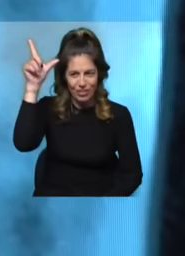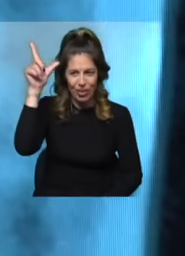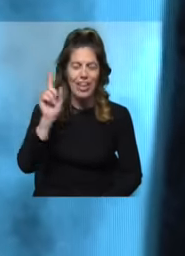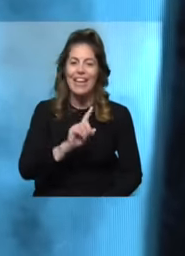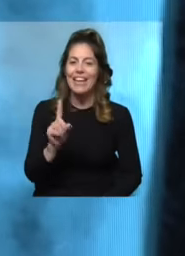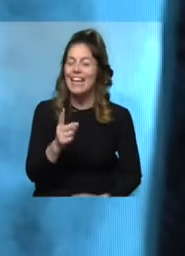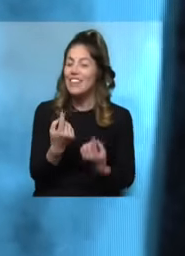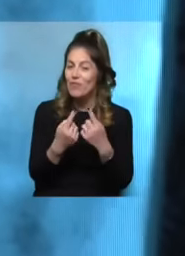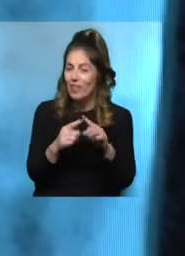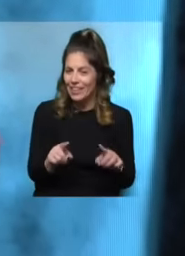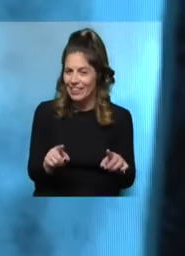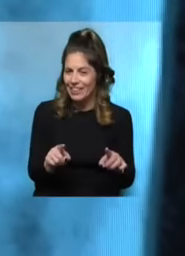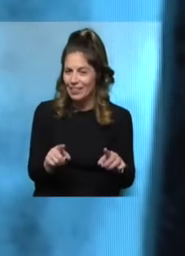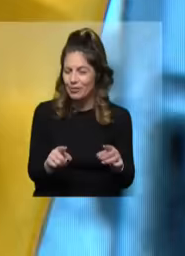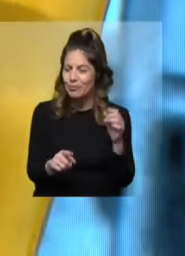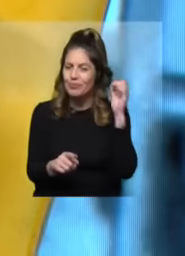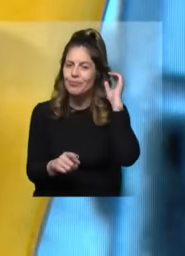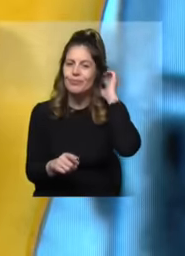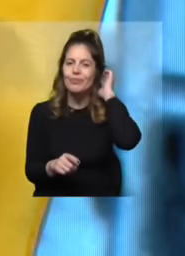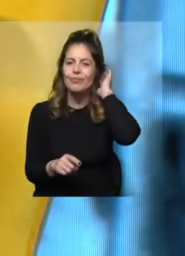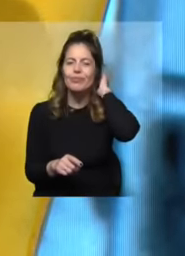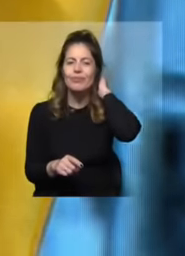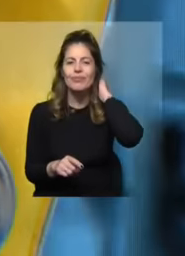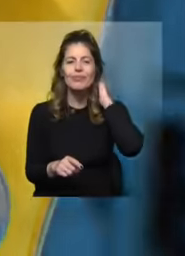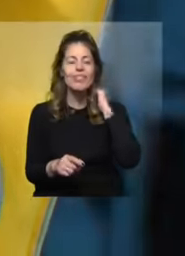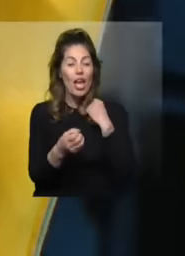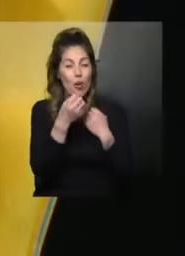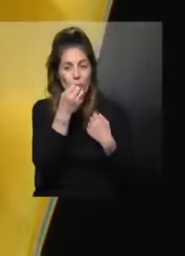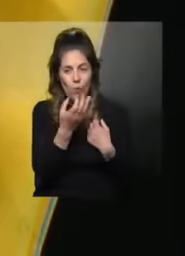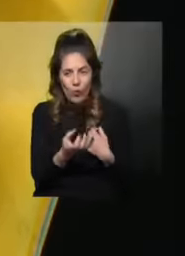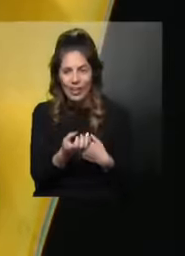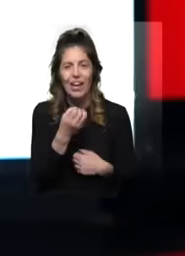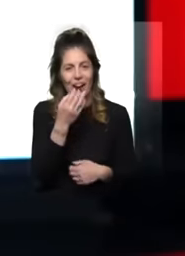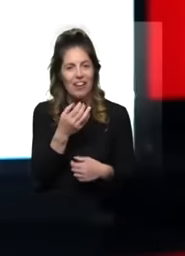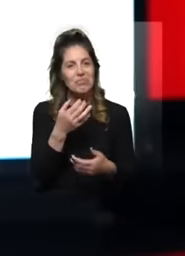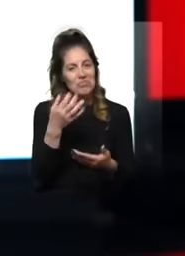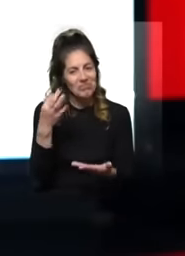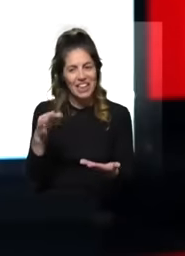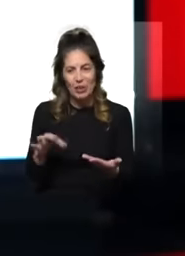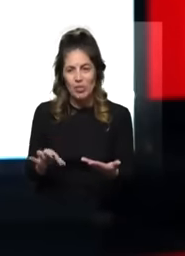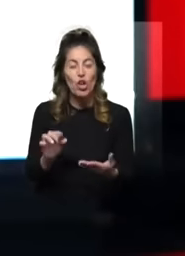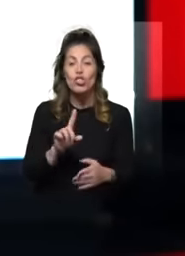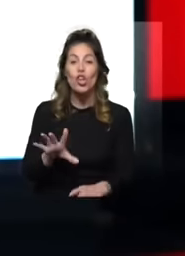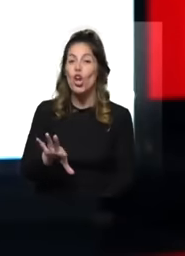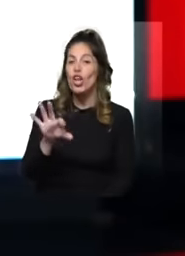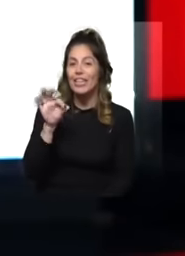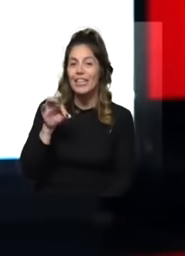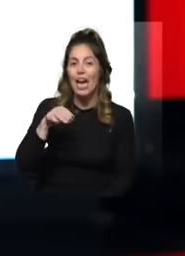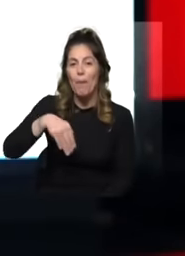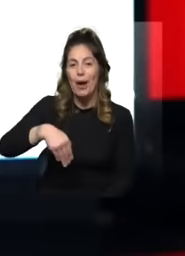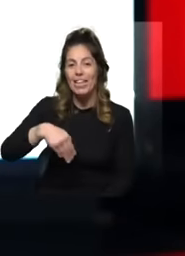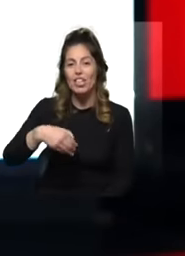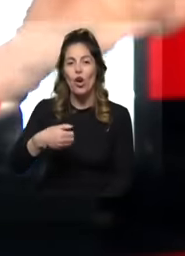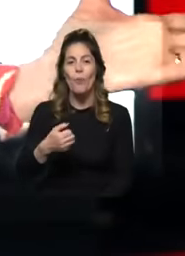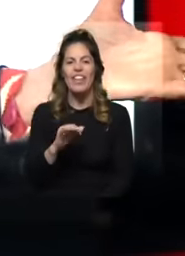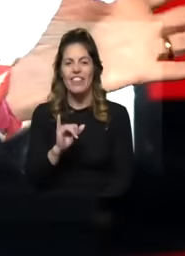es lo mismo. Qué buena descripción. Sí, pues, es que yo a Mario no lo elegí como poeta, porque capaz que se creen